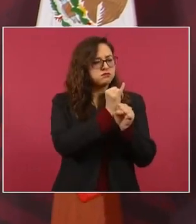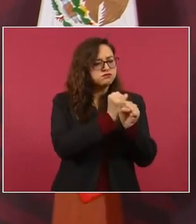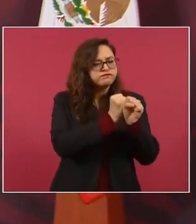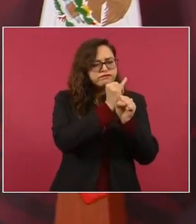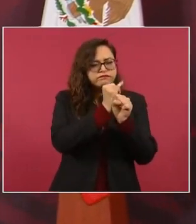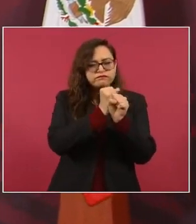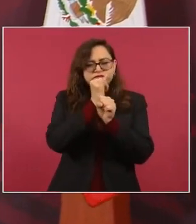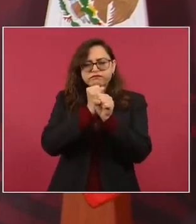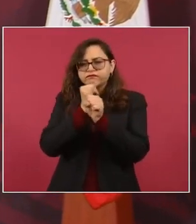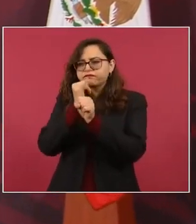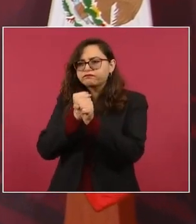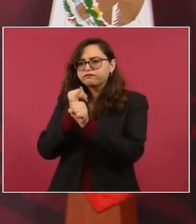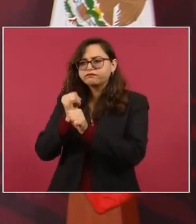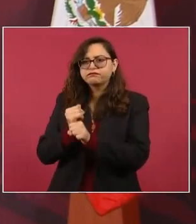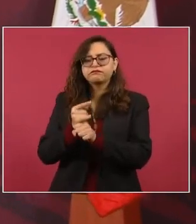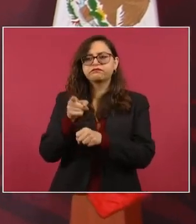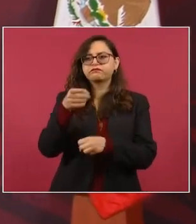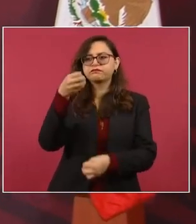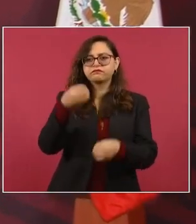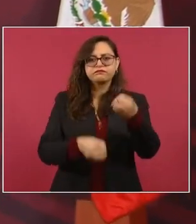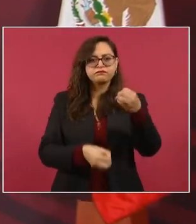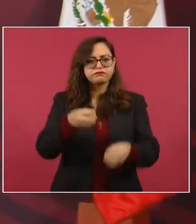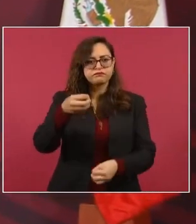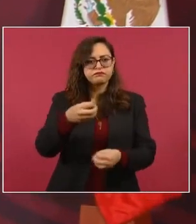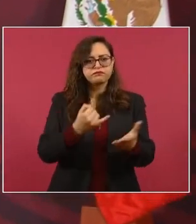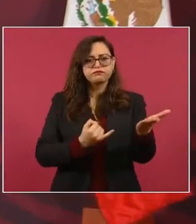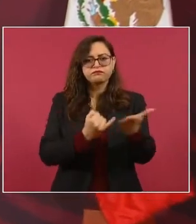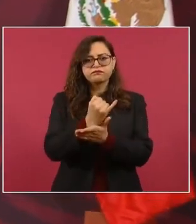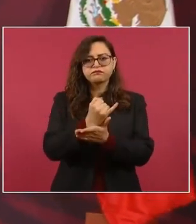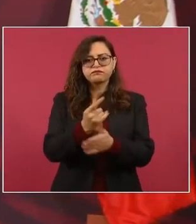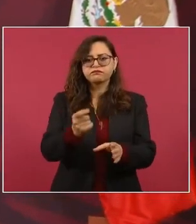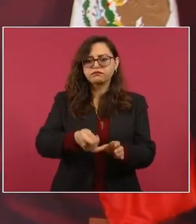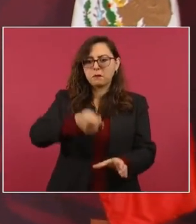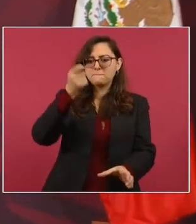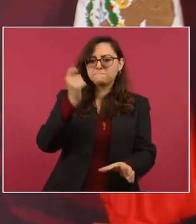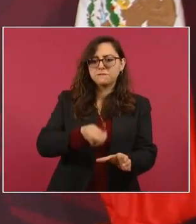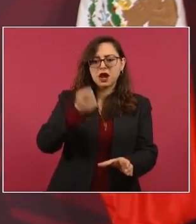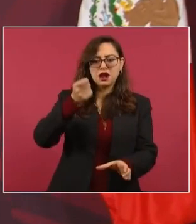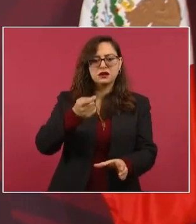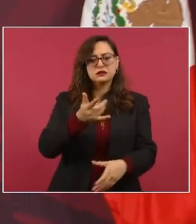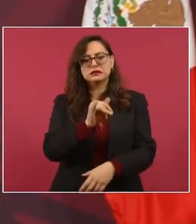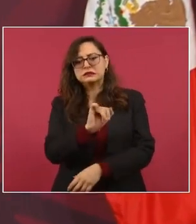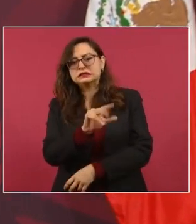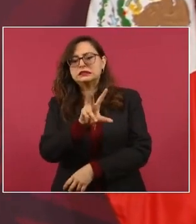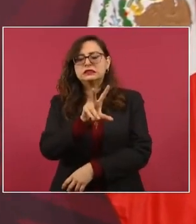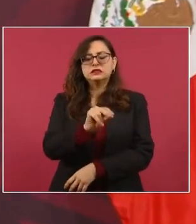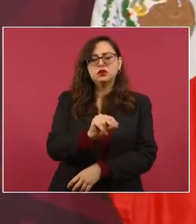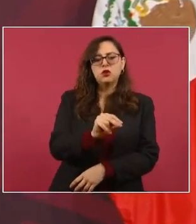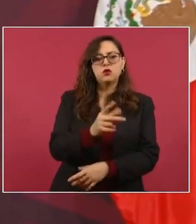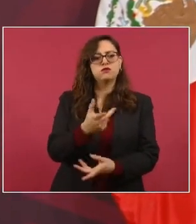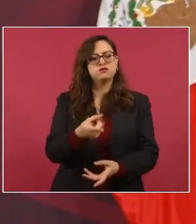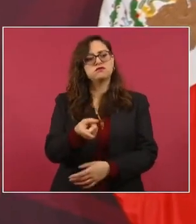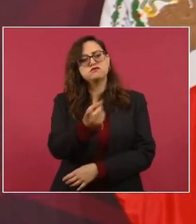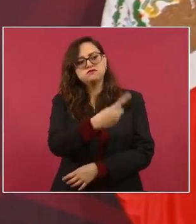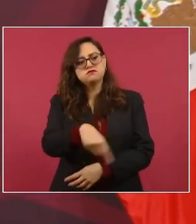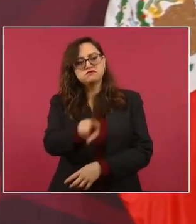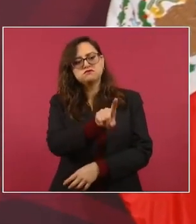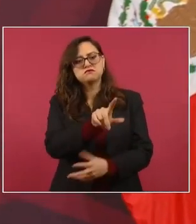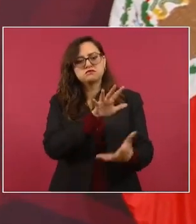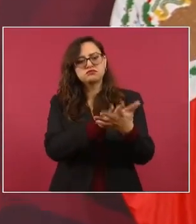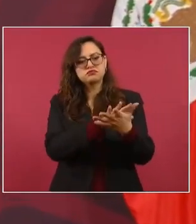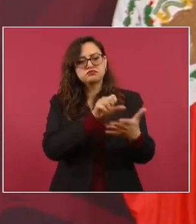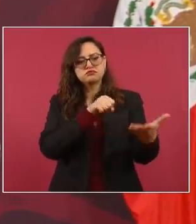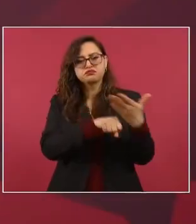en resoluciones de jueces, sentencias a quienes cometen delito.